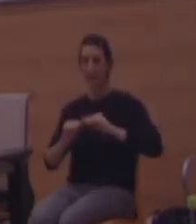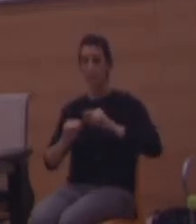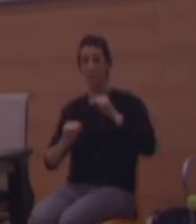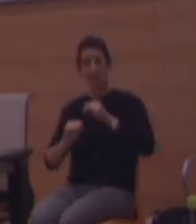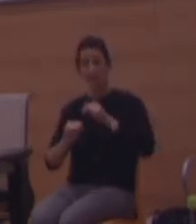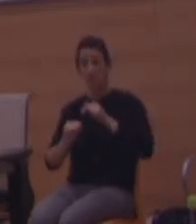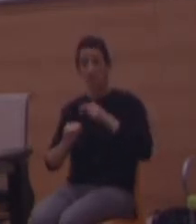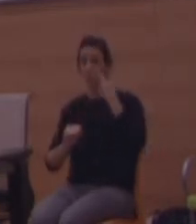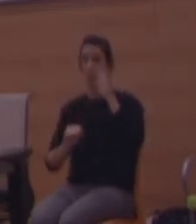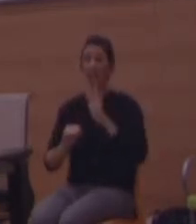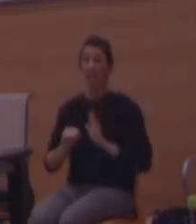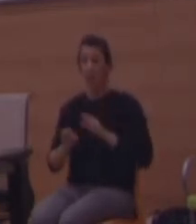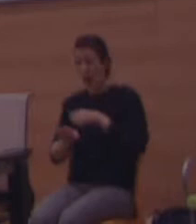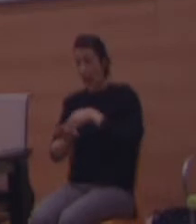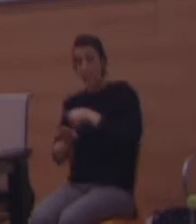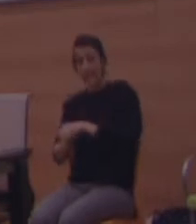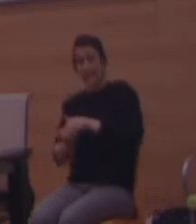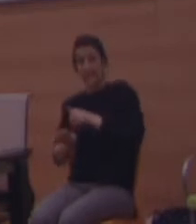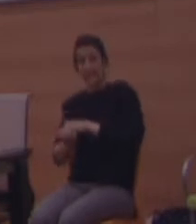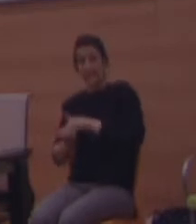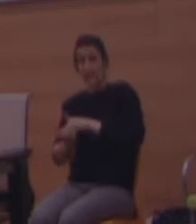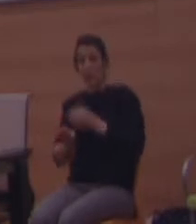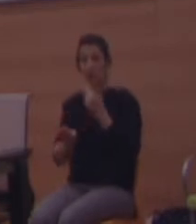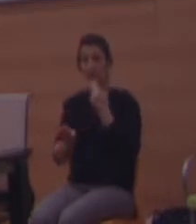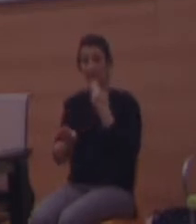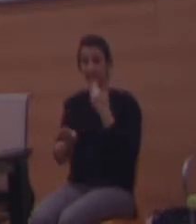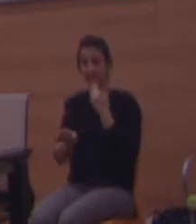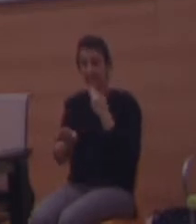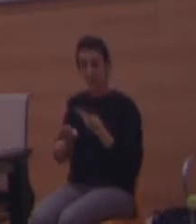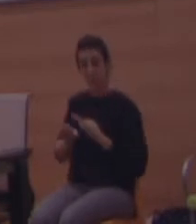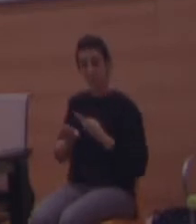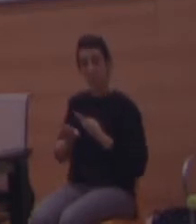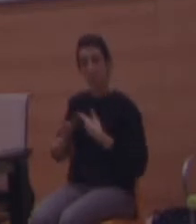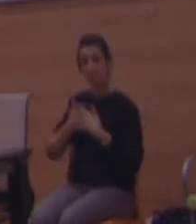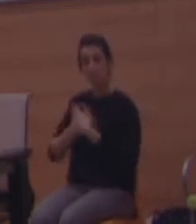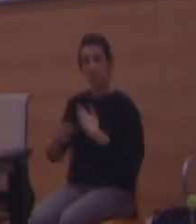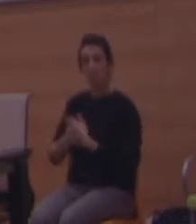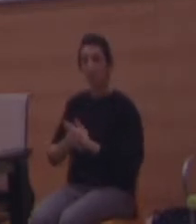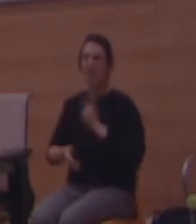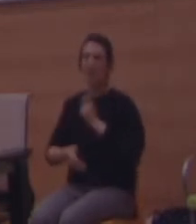muy parecido casi a la masilla. Entonces, la combinación de los dos, lo único que se utiliza más es el líquido.